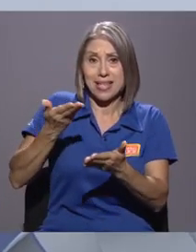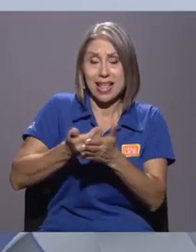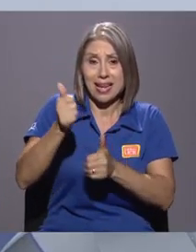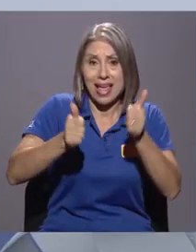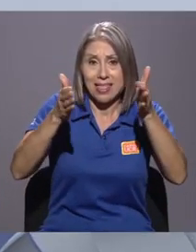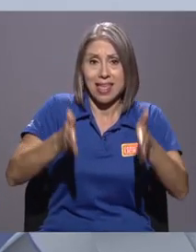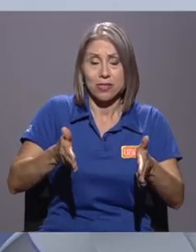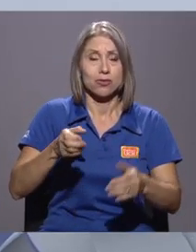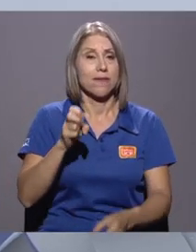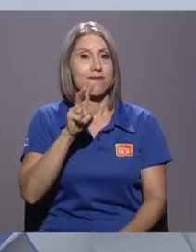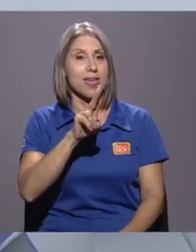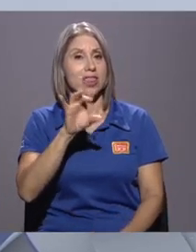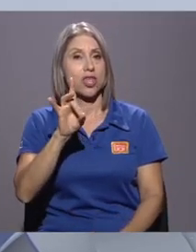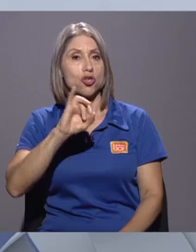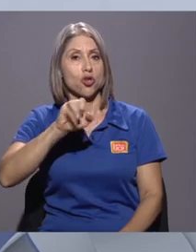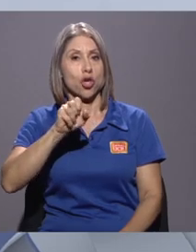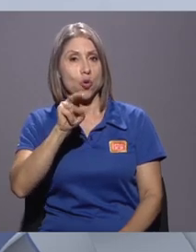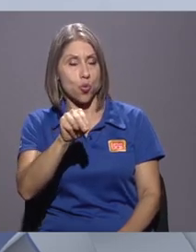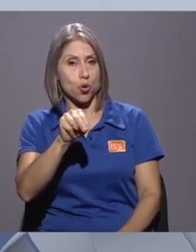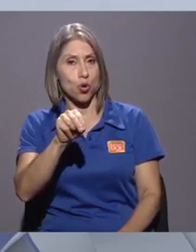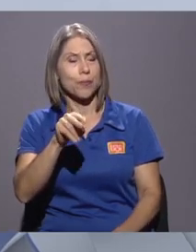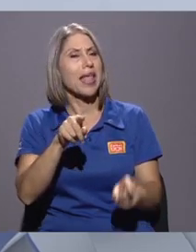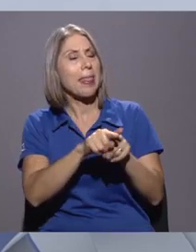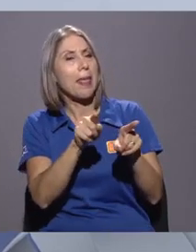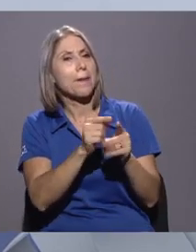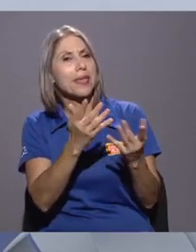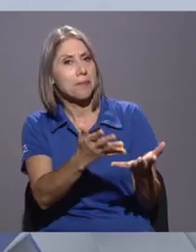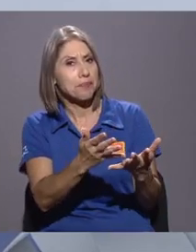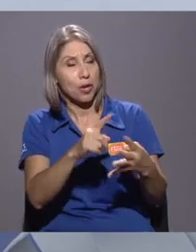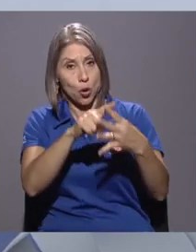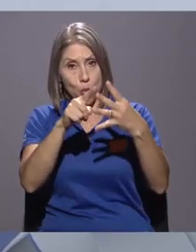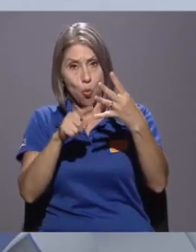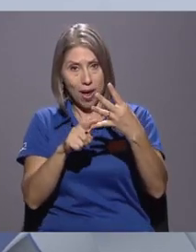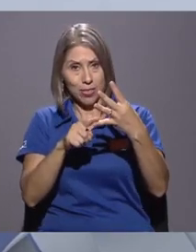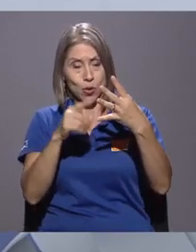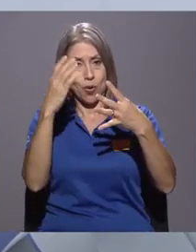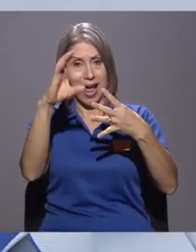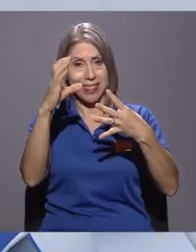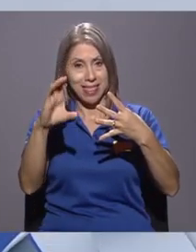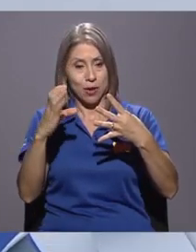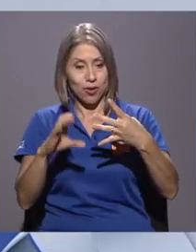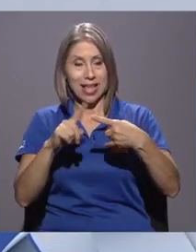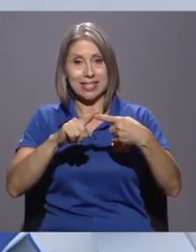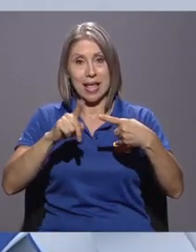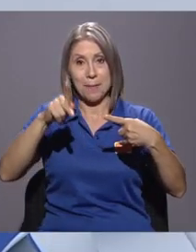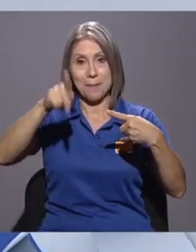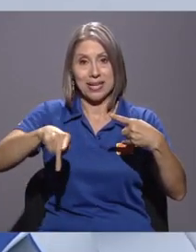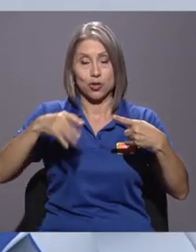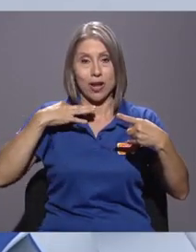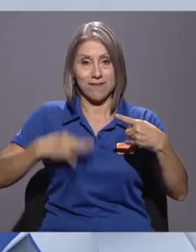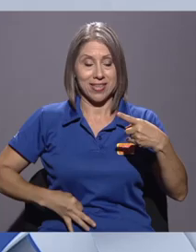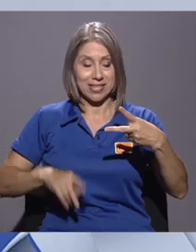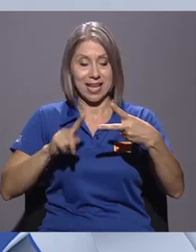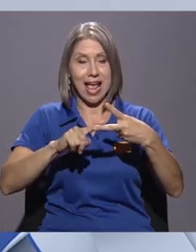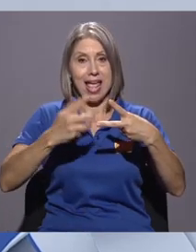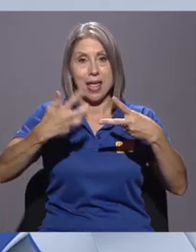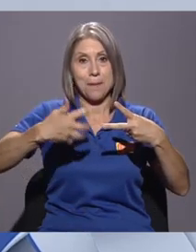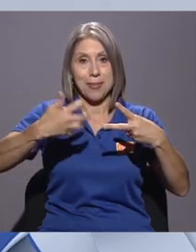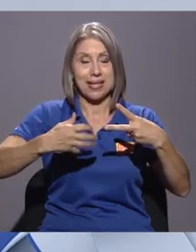28 de junio y mariah perdón en este es en cuatro categorías persona física empresa privada